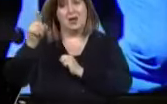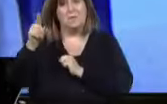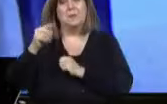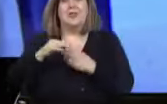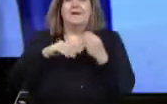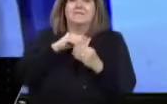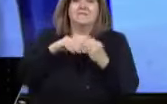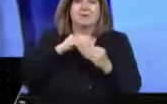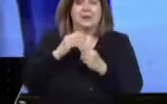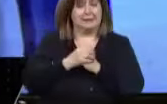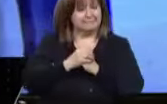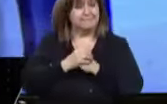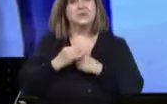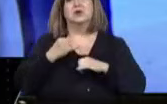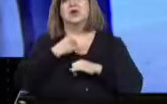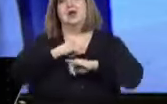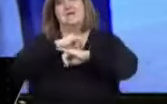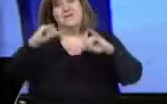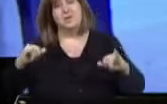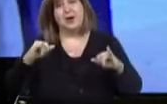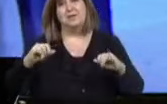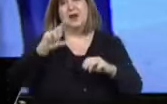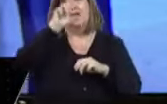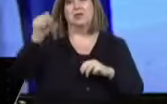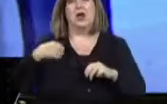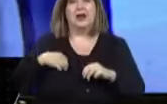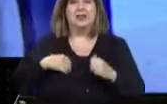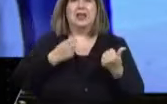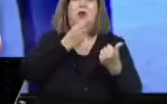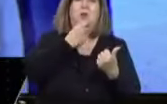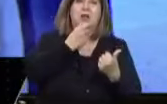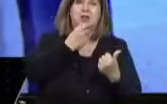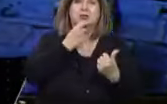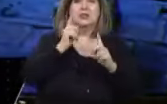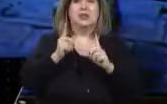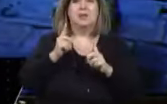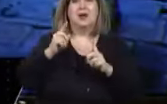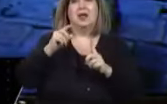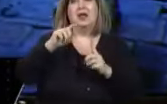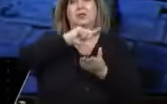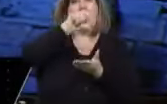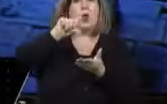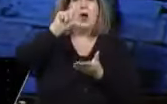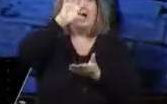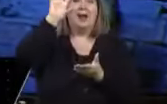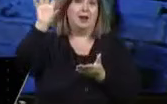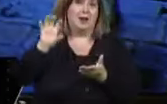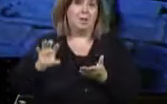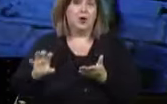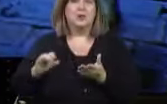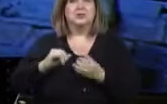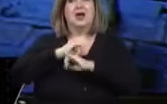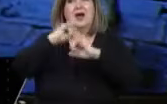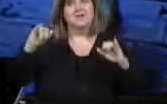es visibilizar esto para que los argentinos en Mendoza y en el resto del país sepamos que tenemos un compatriota